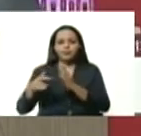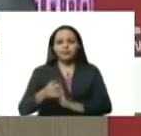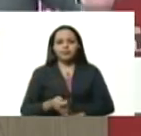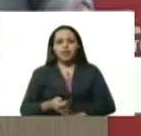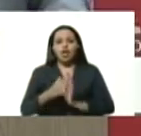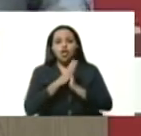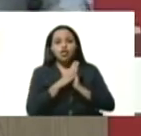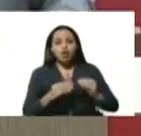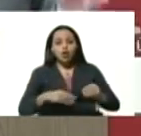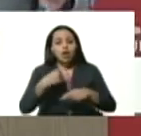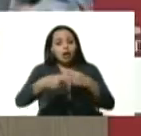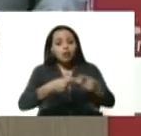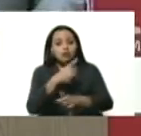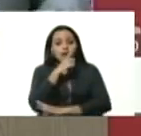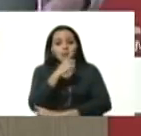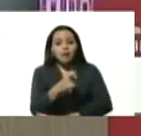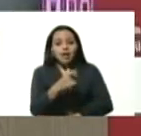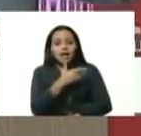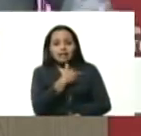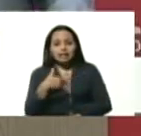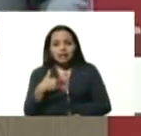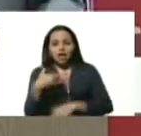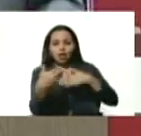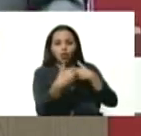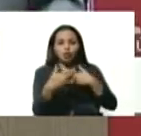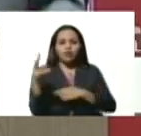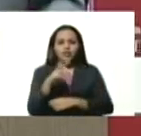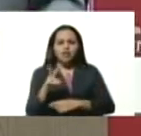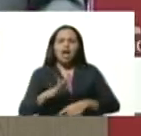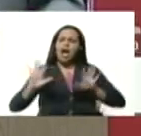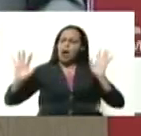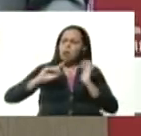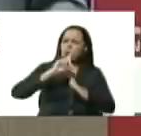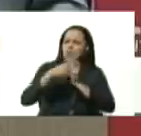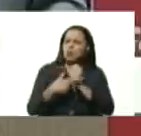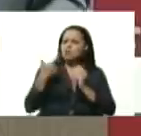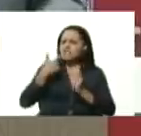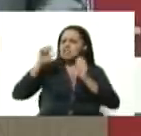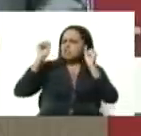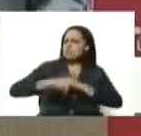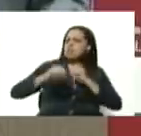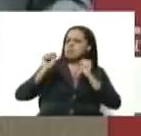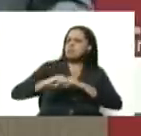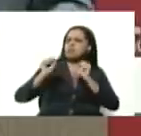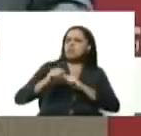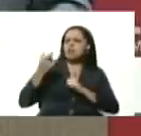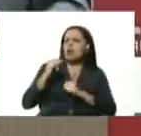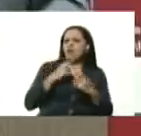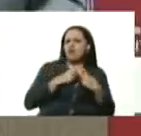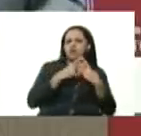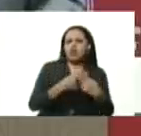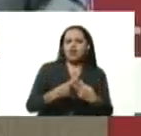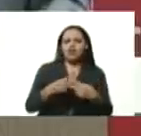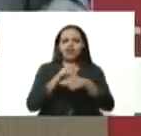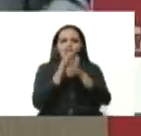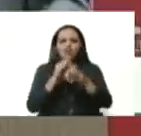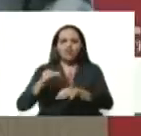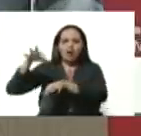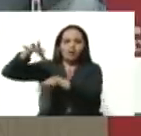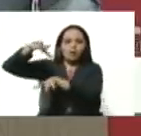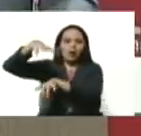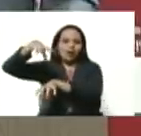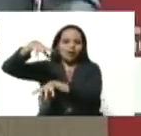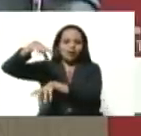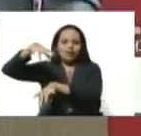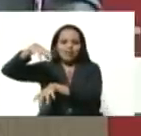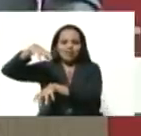las barbaridades que se le ocurra hacer contra Venezuela, pues Guaidó está dispuesto a hacerlo, como una especie de marioneta que se desplaza según